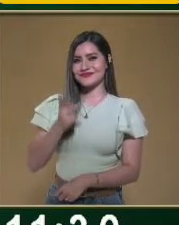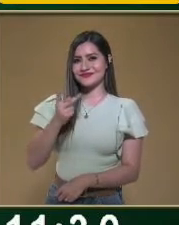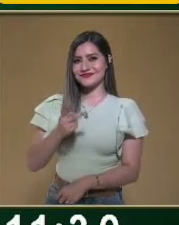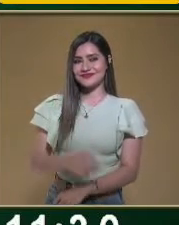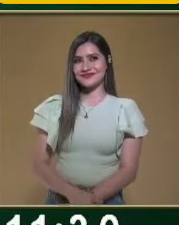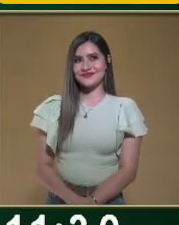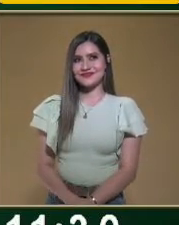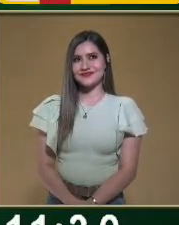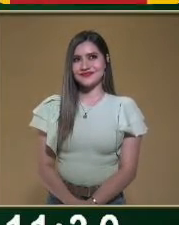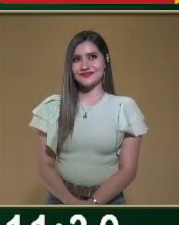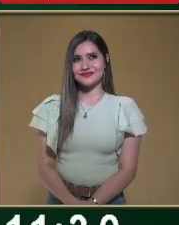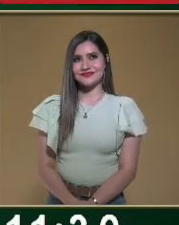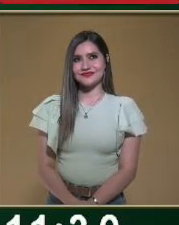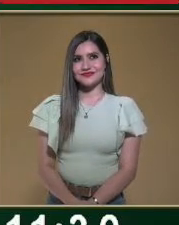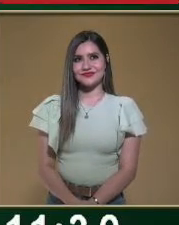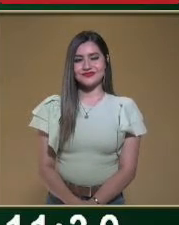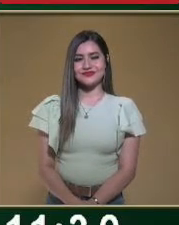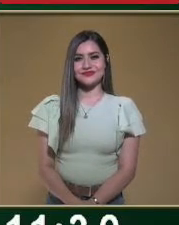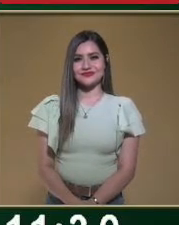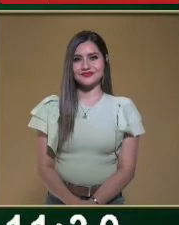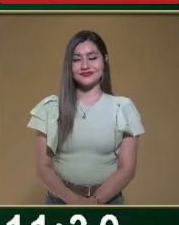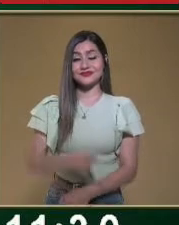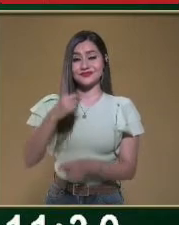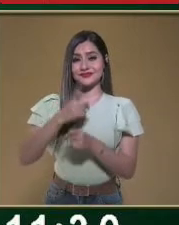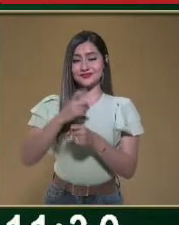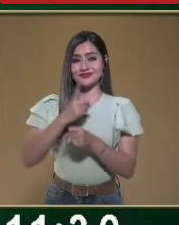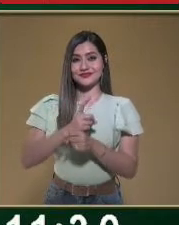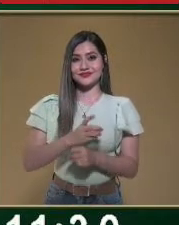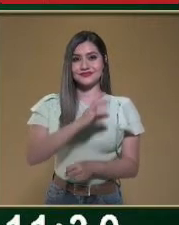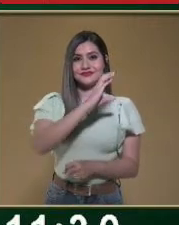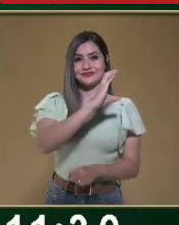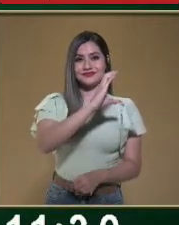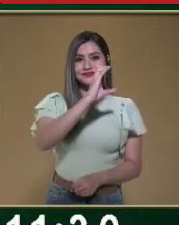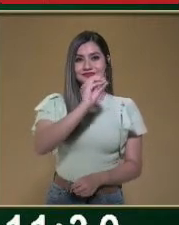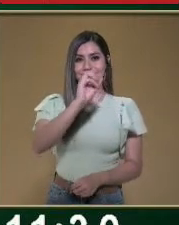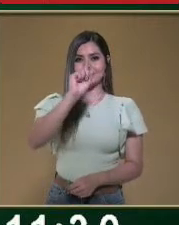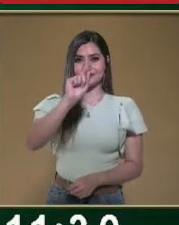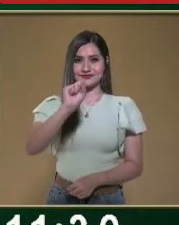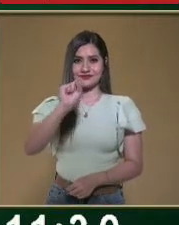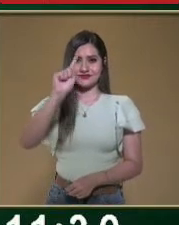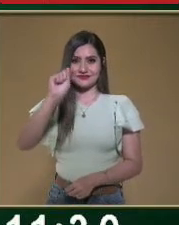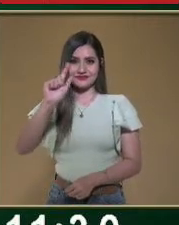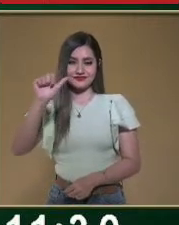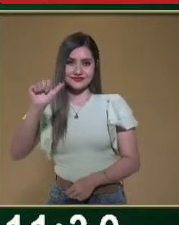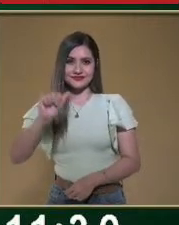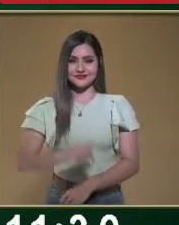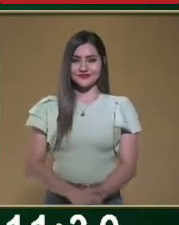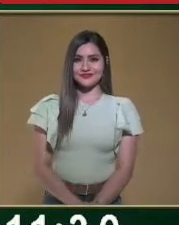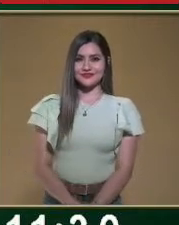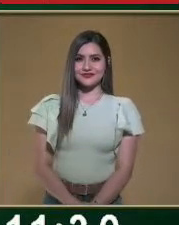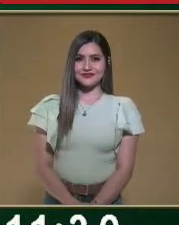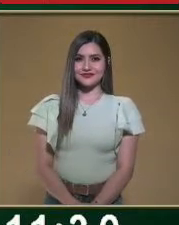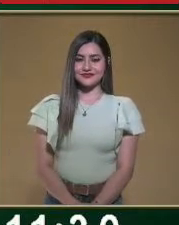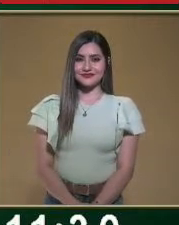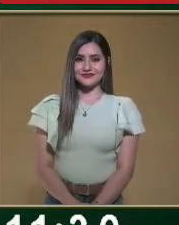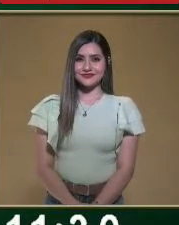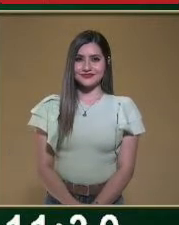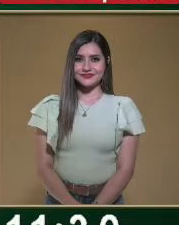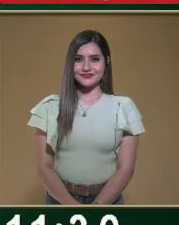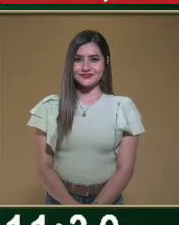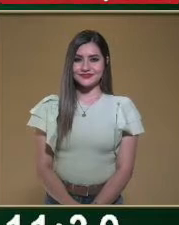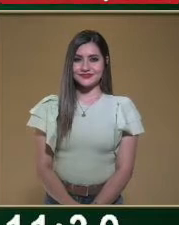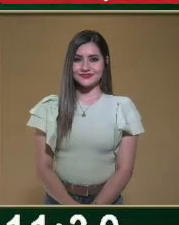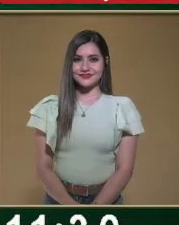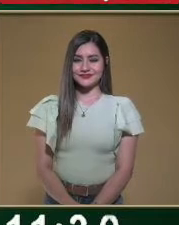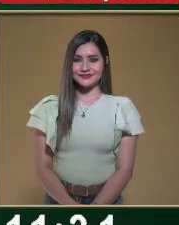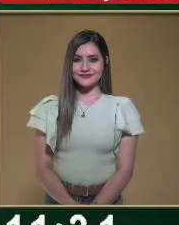que podemos formar con esas letras. Y la primer palabra es costa, maestra Ana. Esa es una palabra que con esas